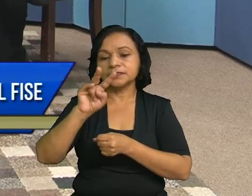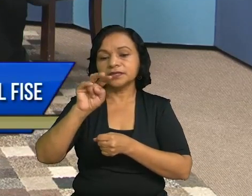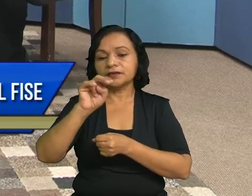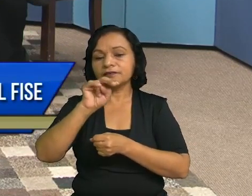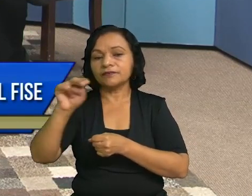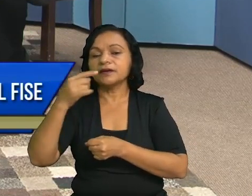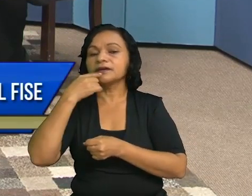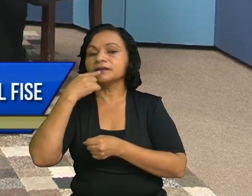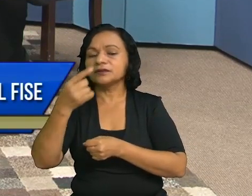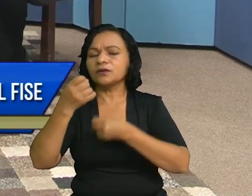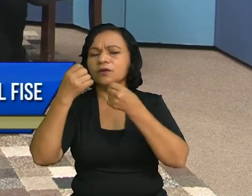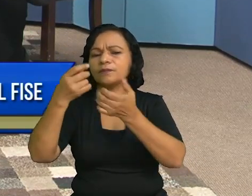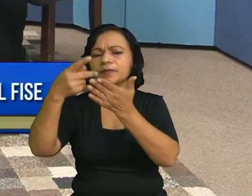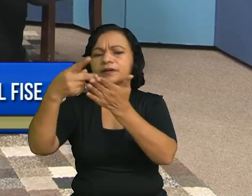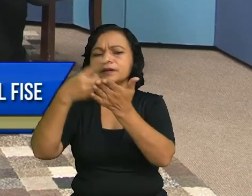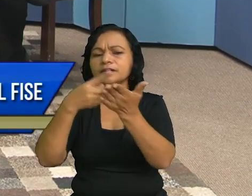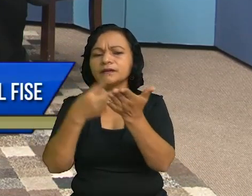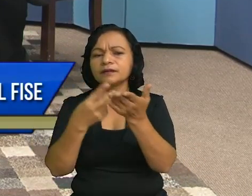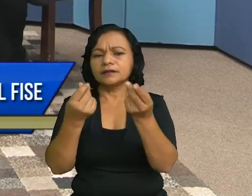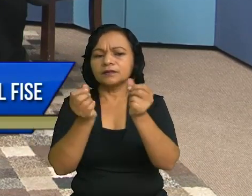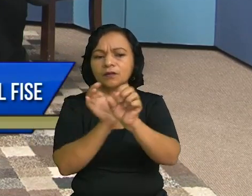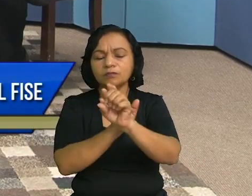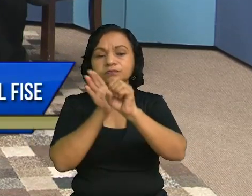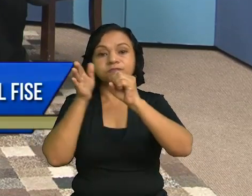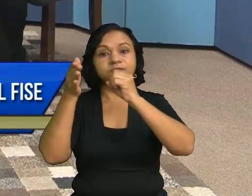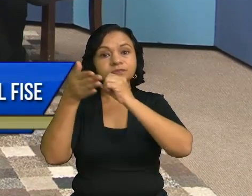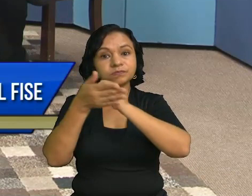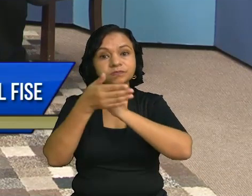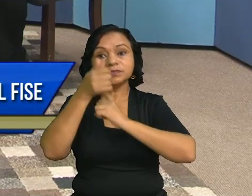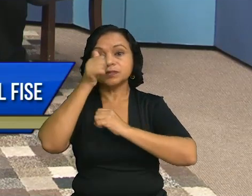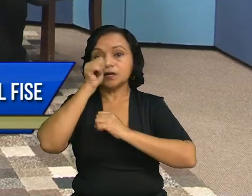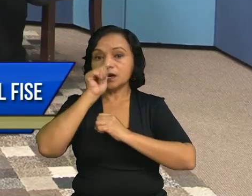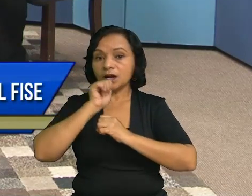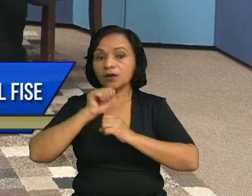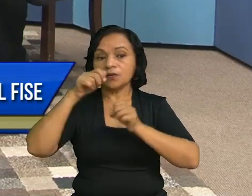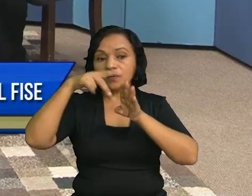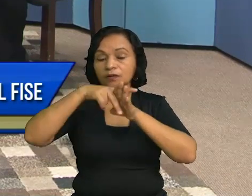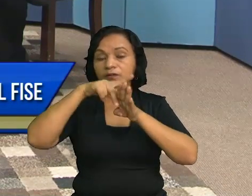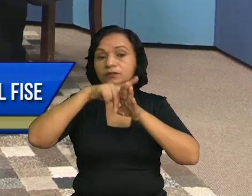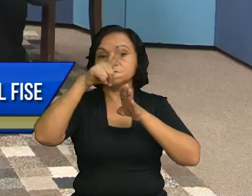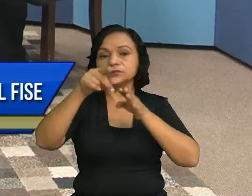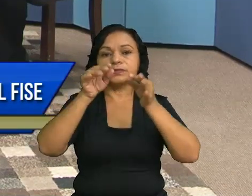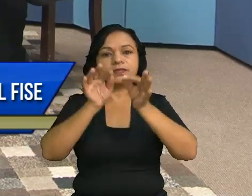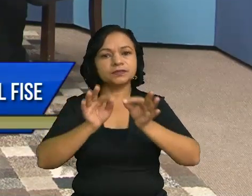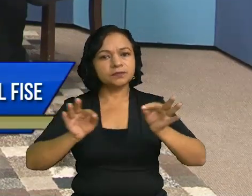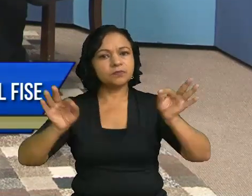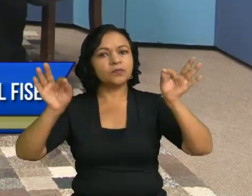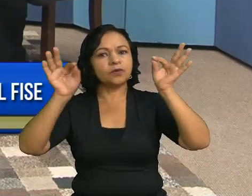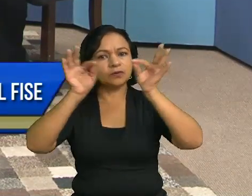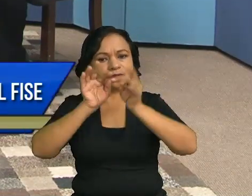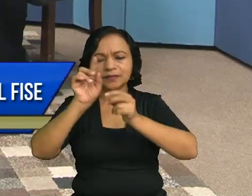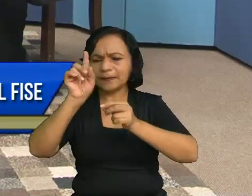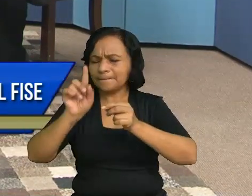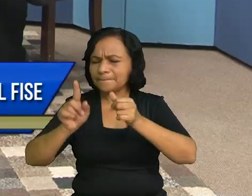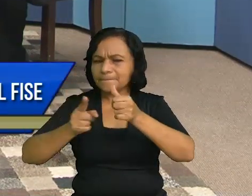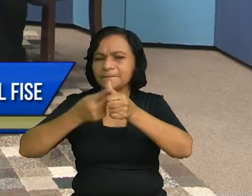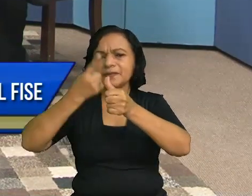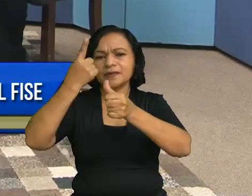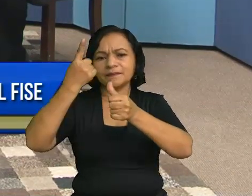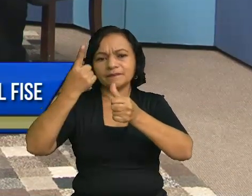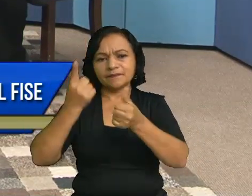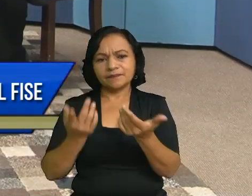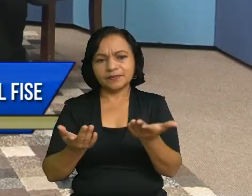qué con el tema de covite el agua potable a nivel rural es una prioridad número uno es decir lo